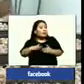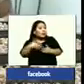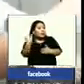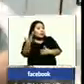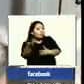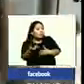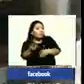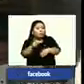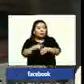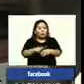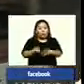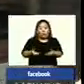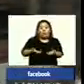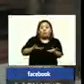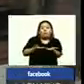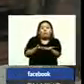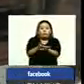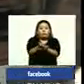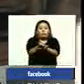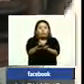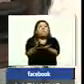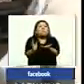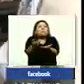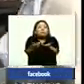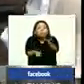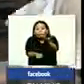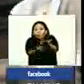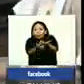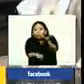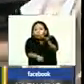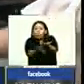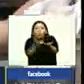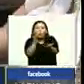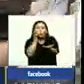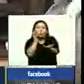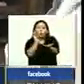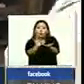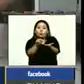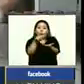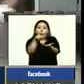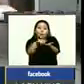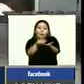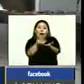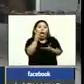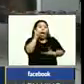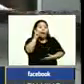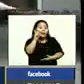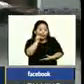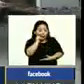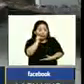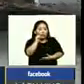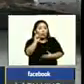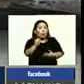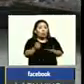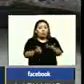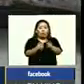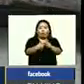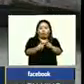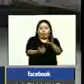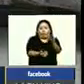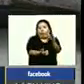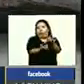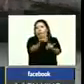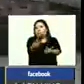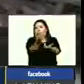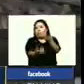momento de hornear. Aquí se garantiza su sabor y más que todo su crunch, bajo temperaturas que